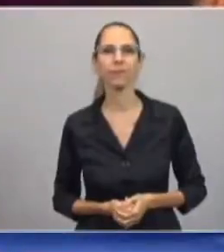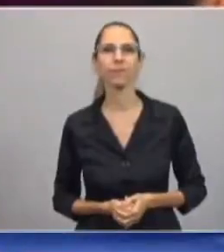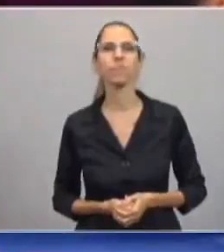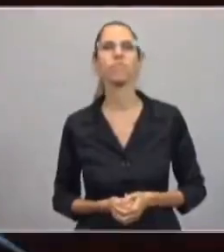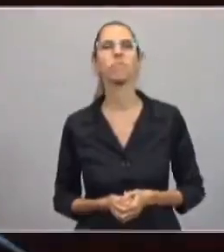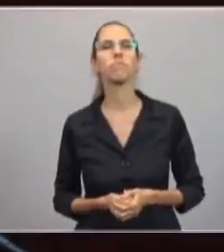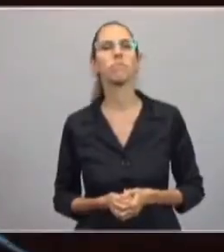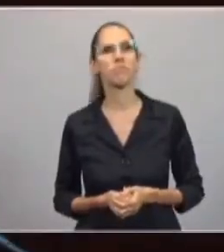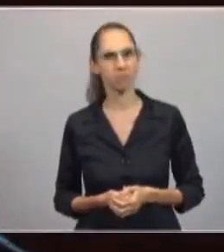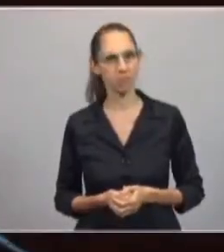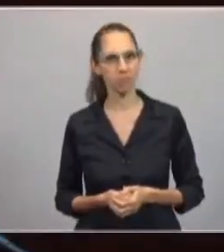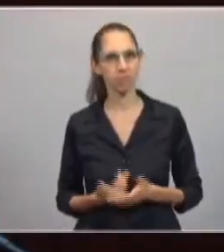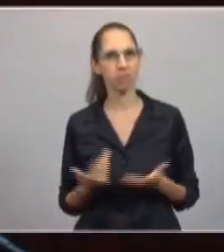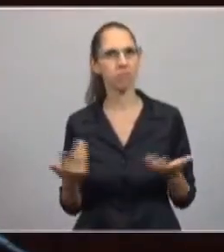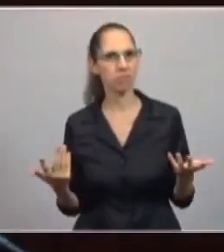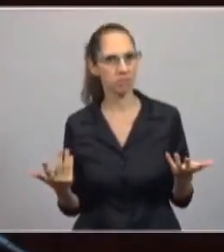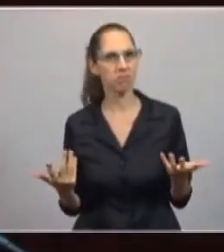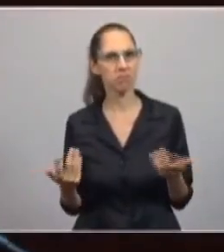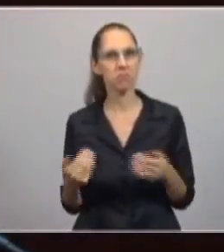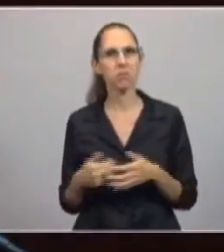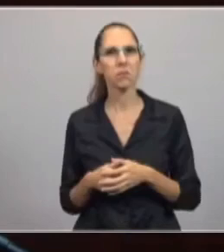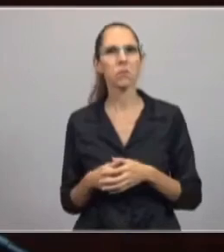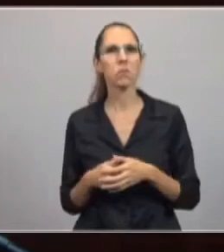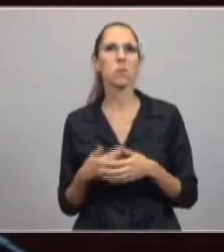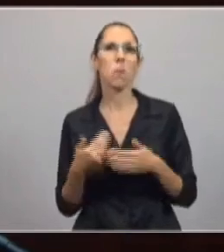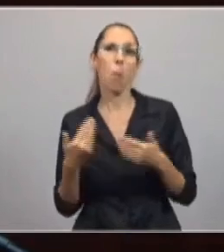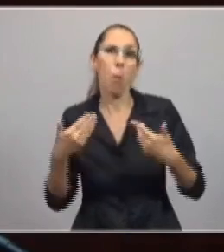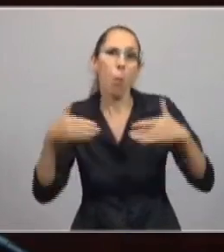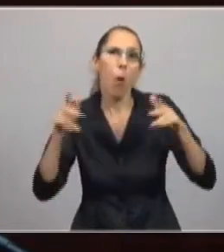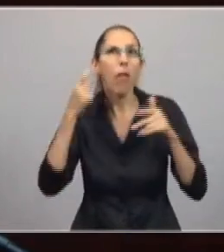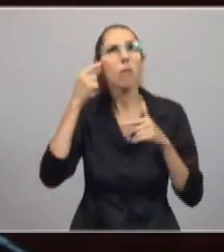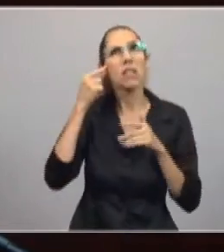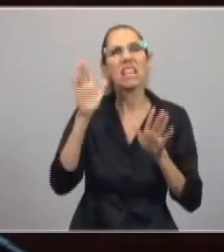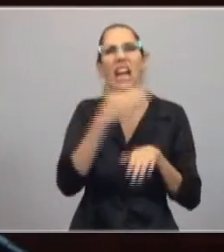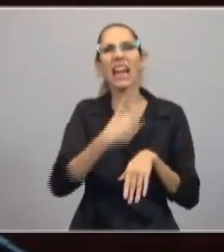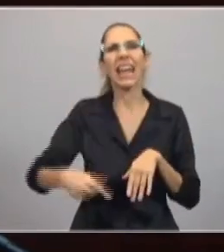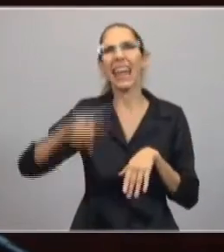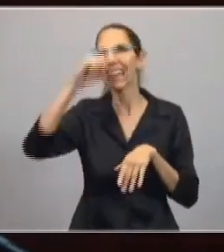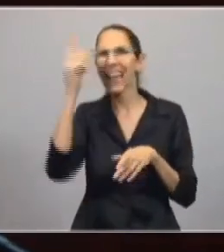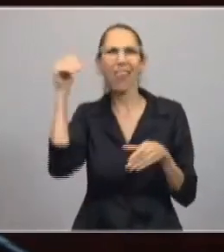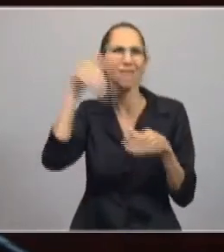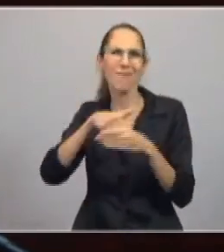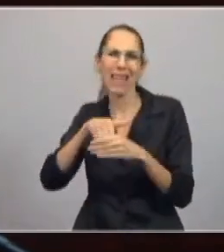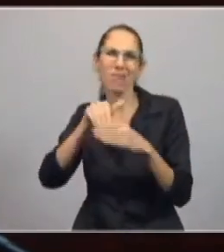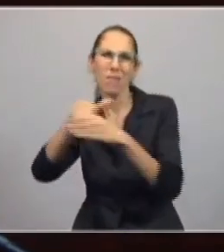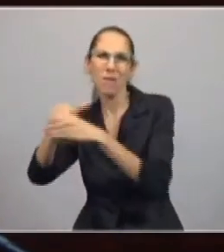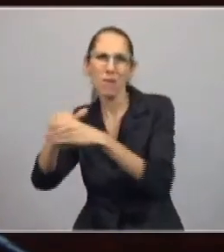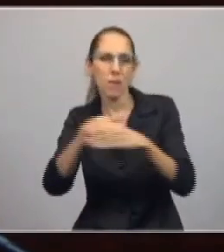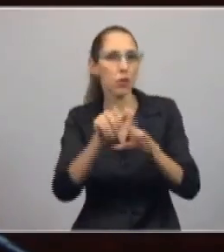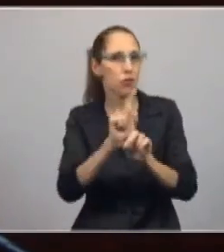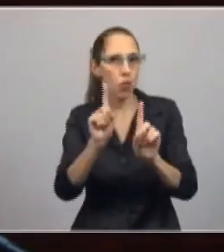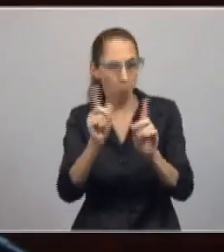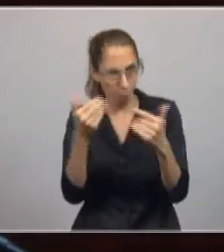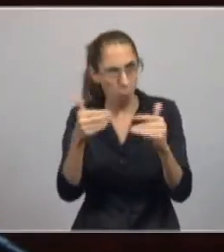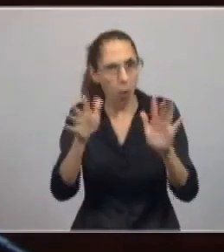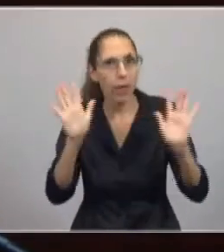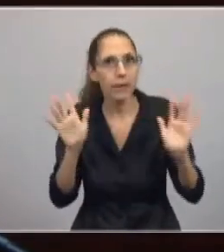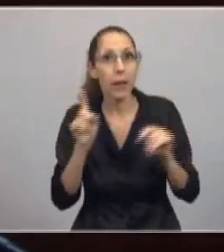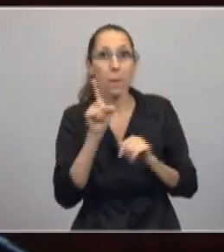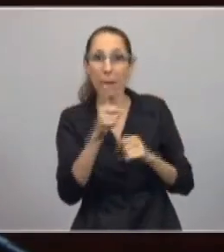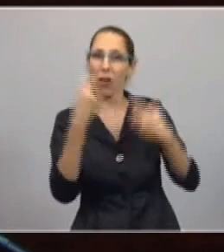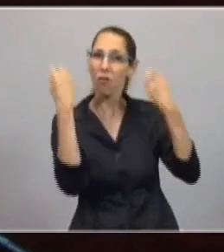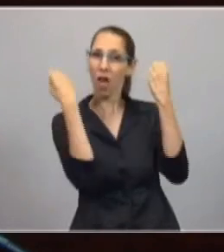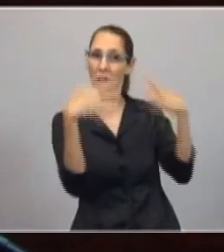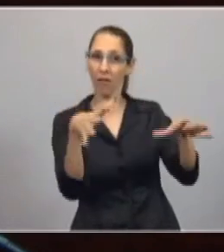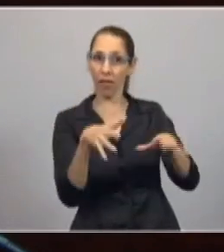Se puede estar a favor de un menor protagonismo del Estado, pero de ninguna manera se puede desproteger de esta forma